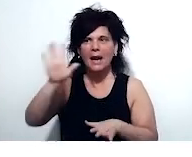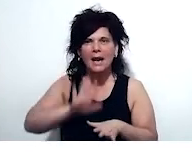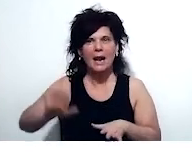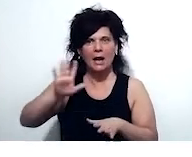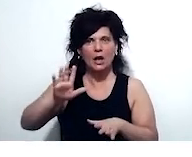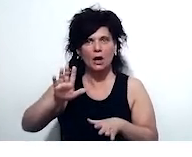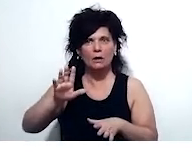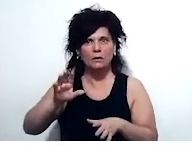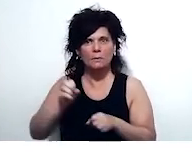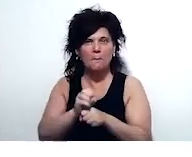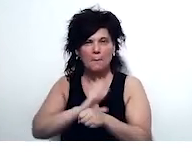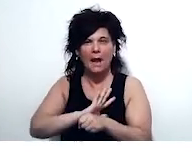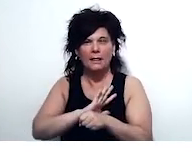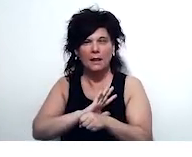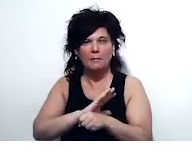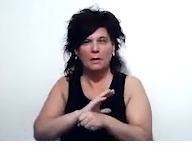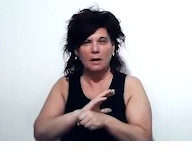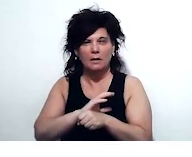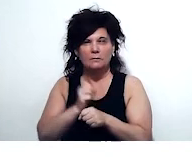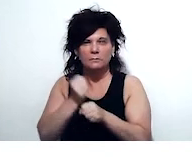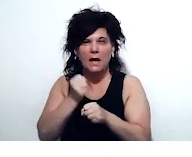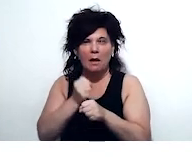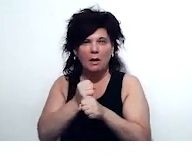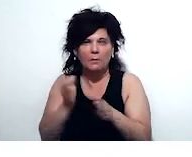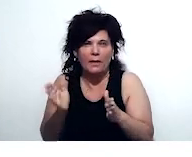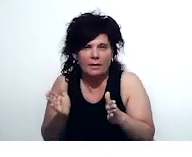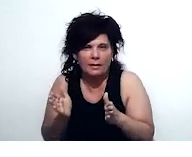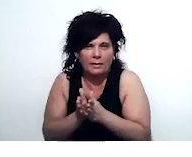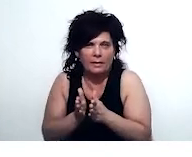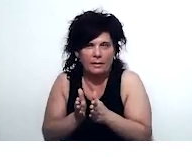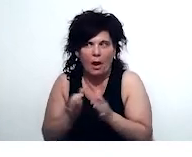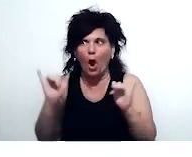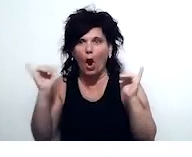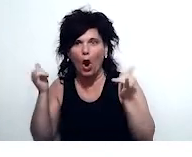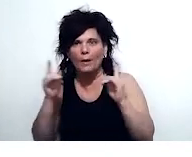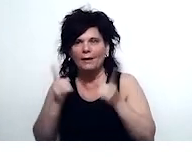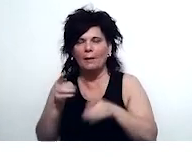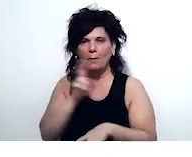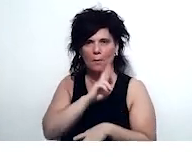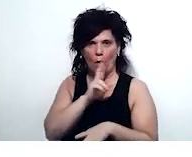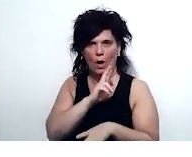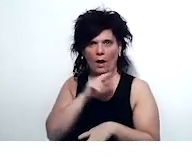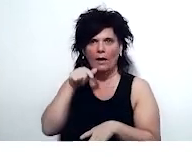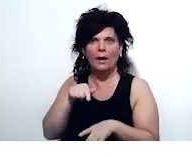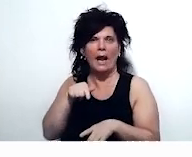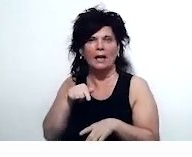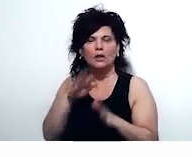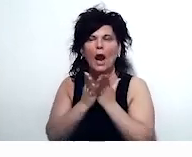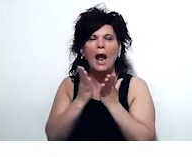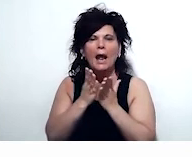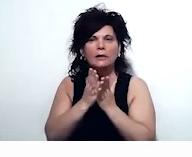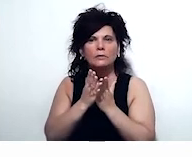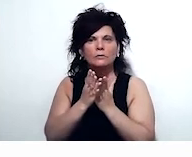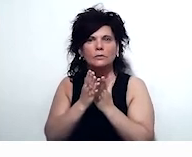La pandemia ha reducido los niveles de ocupación de los jóvenes y de las mujeres. Y algunos estudios dicen que esto representa